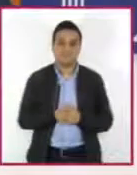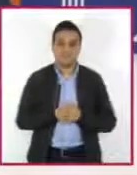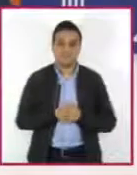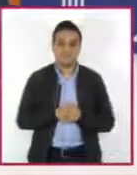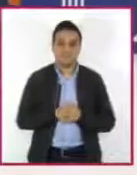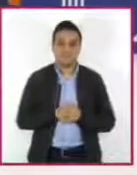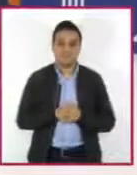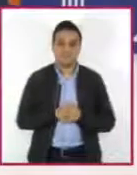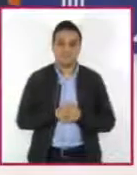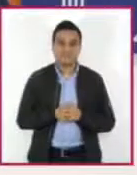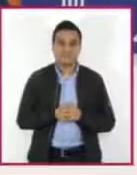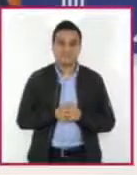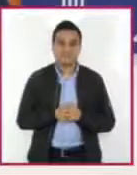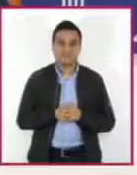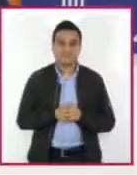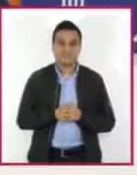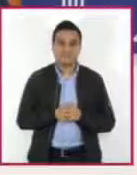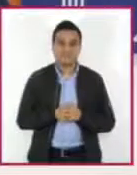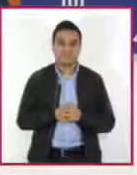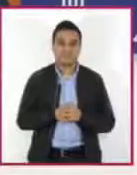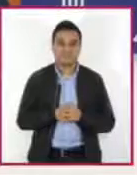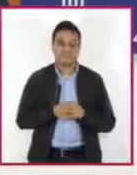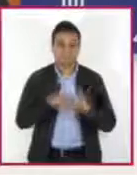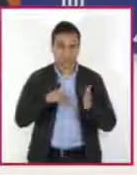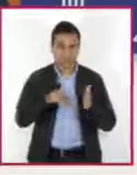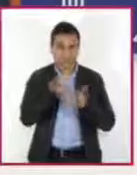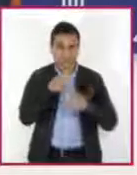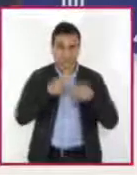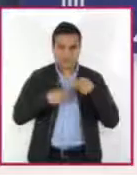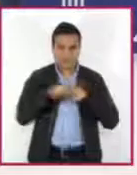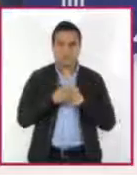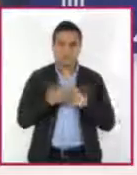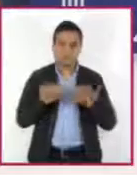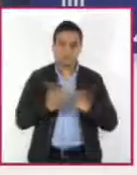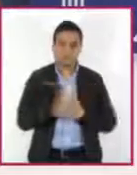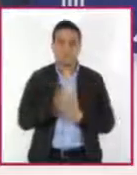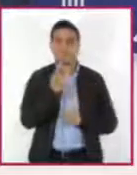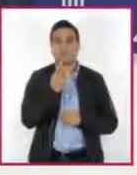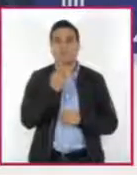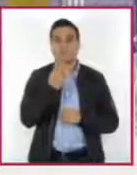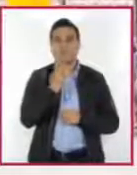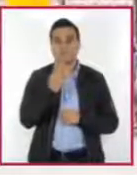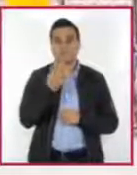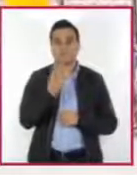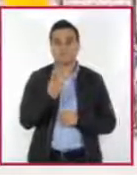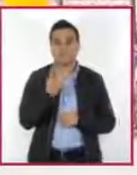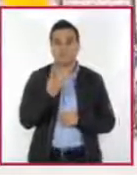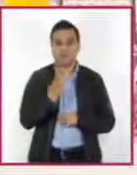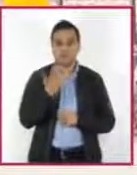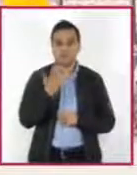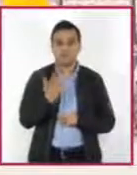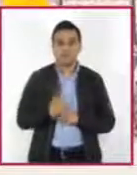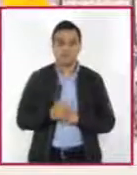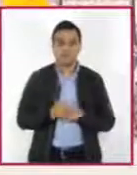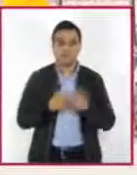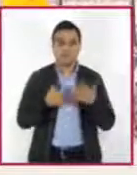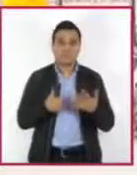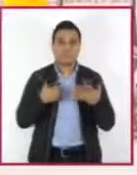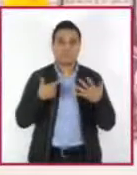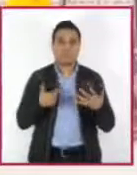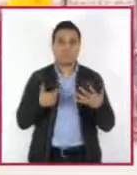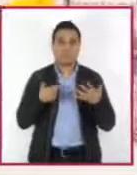¿Qué pasa ahí? ¿Se regresan? Sí. Se regresan. Uno, dos, tres, cuatro, cinco, seis, siete,